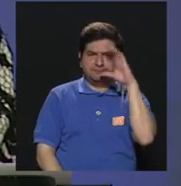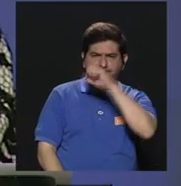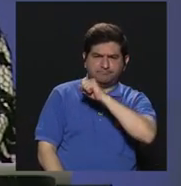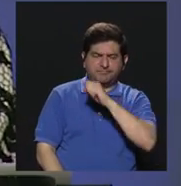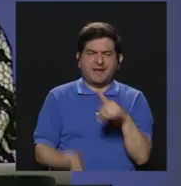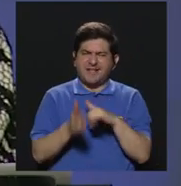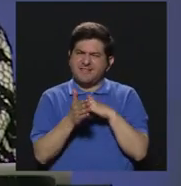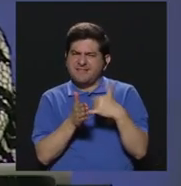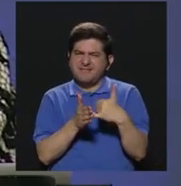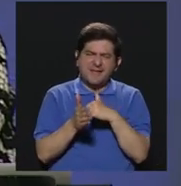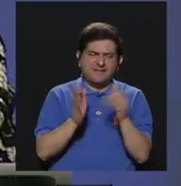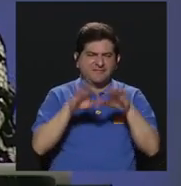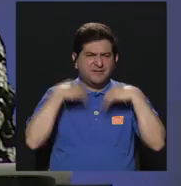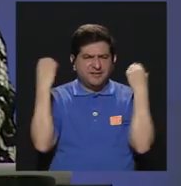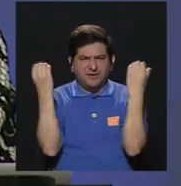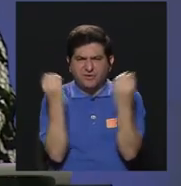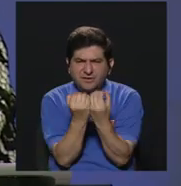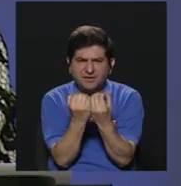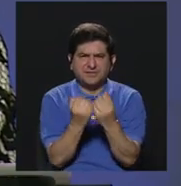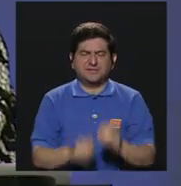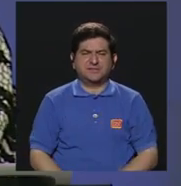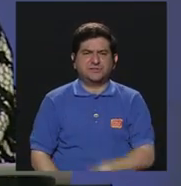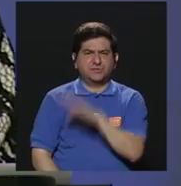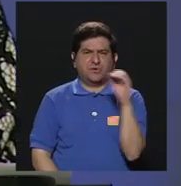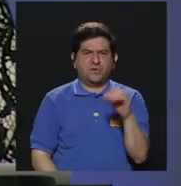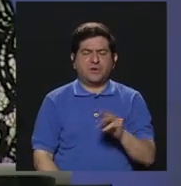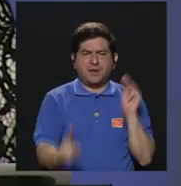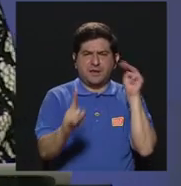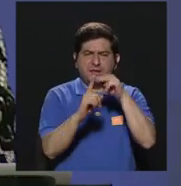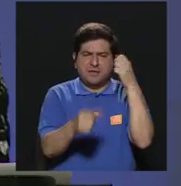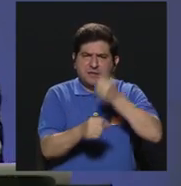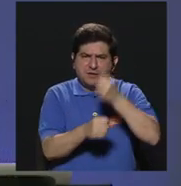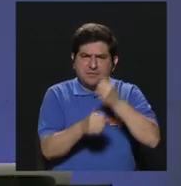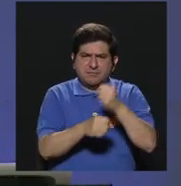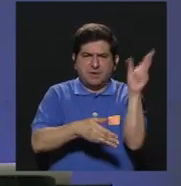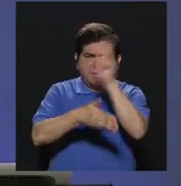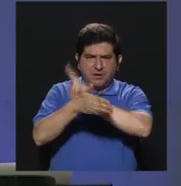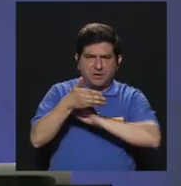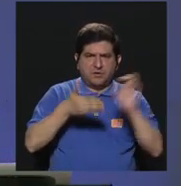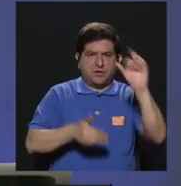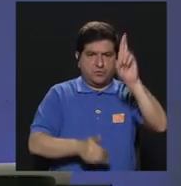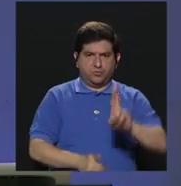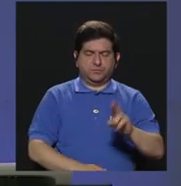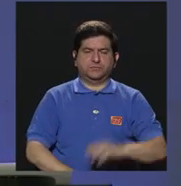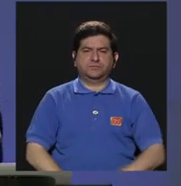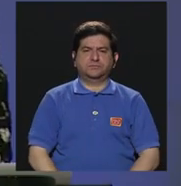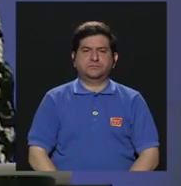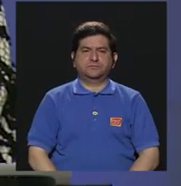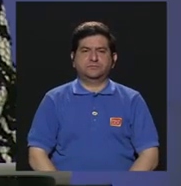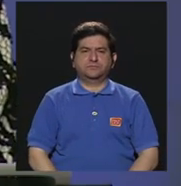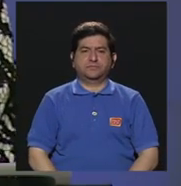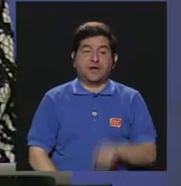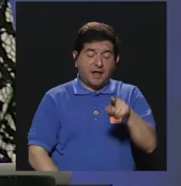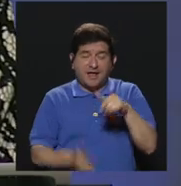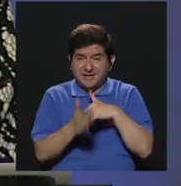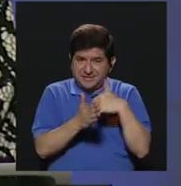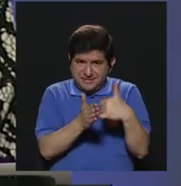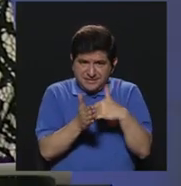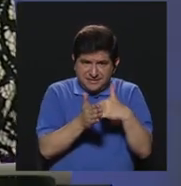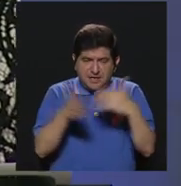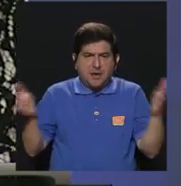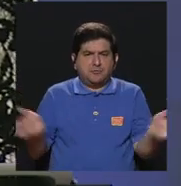las debilidades organizacionales y de misión educativa de la Universidad de Costa Rica. Tales debilidades